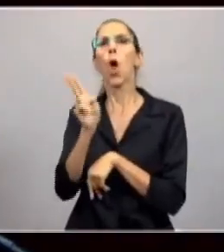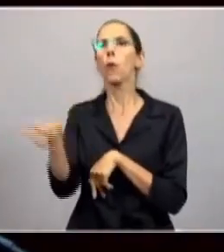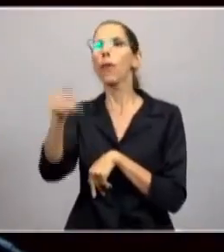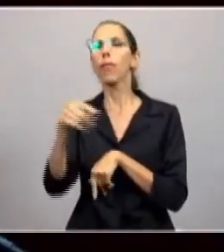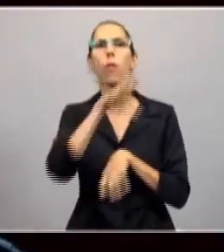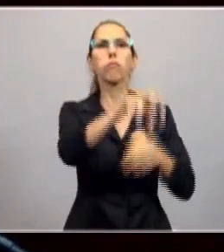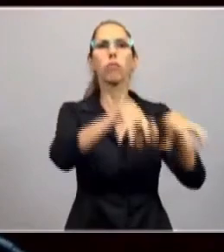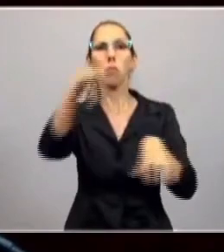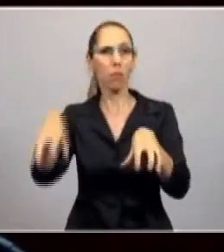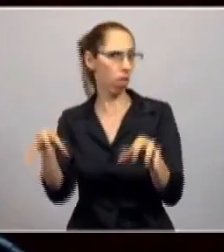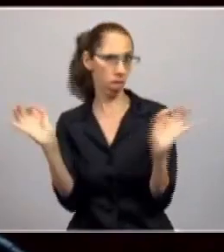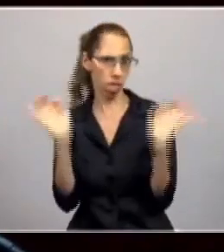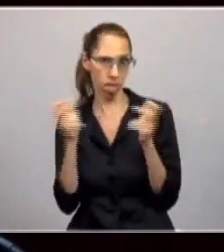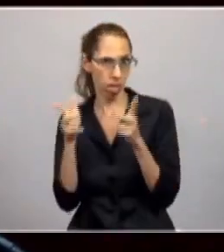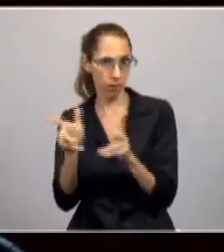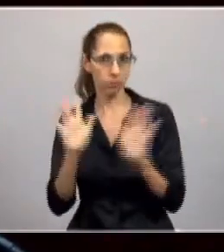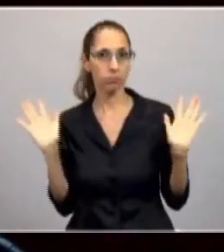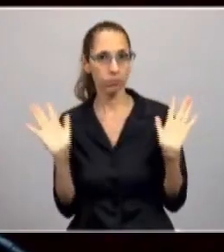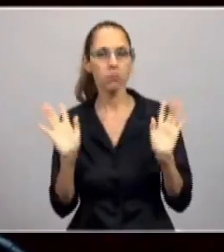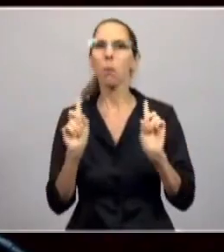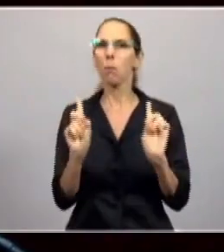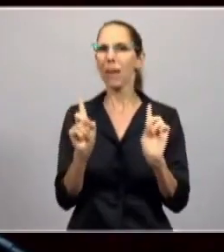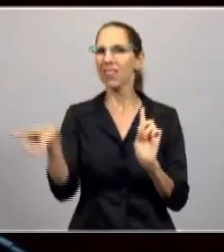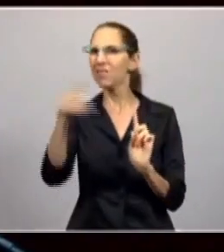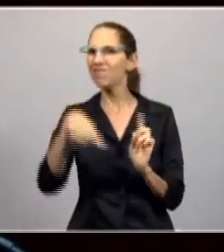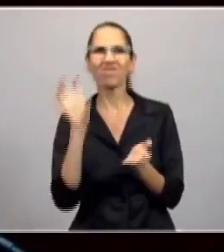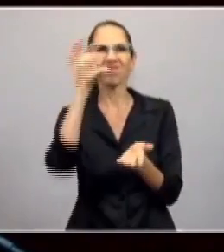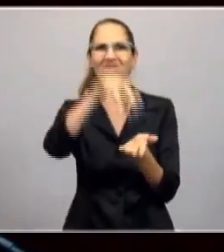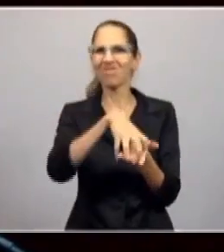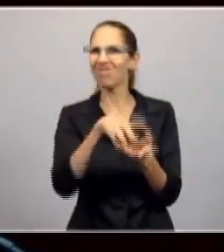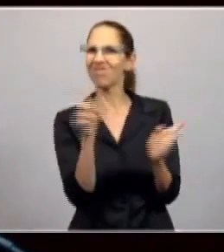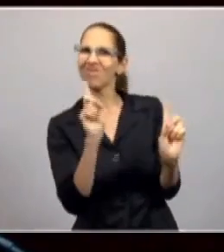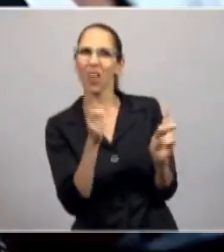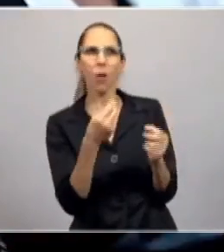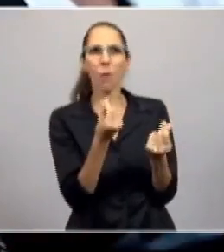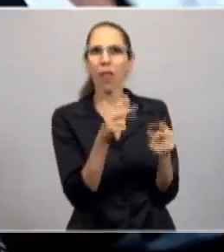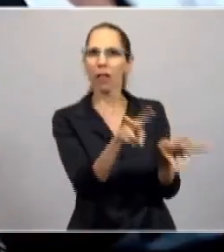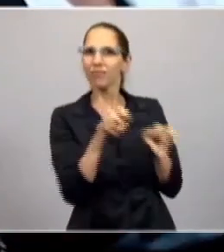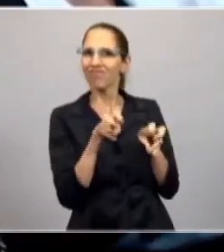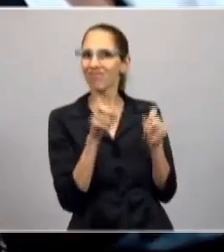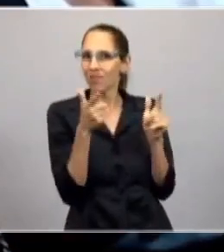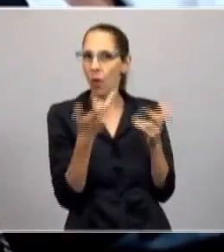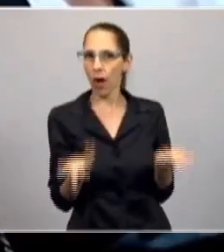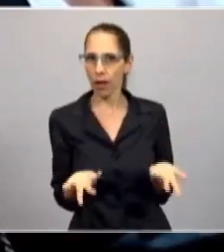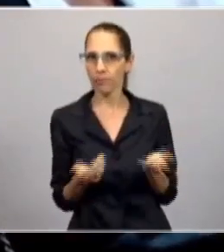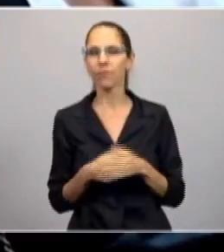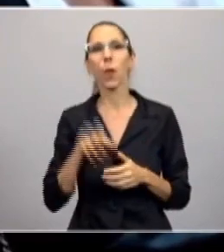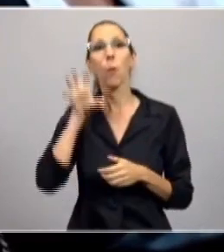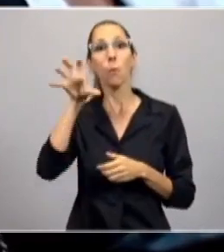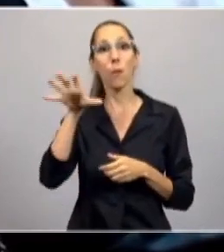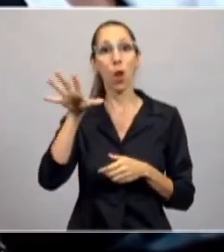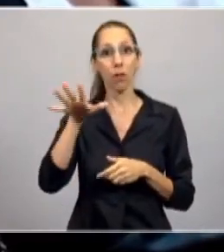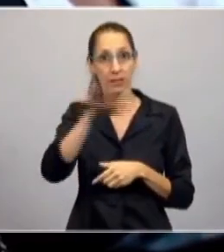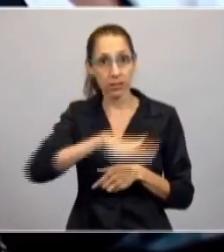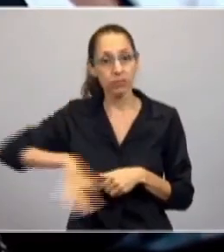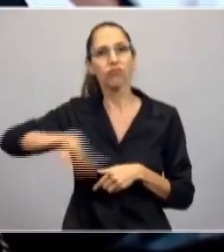y en esos pueblos, pero ¿saben qué? No es negocio. En la provincia, más de 2 millones de familias reciben un